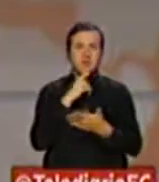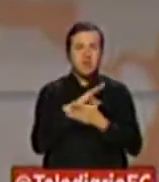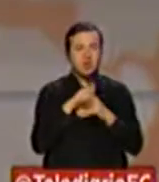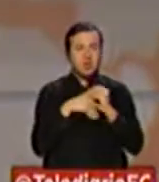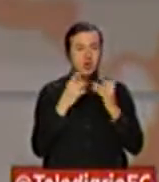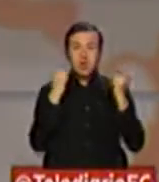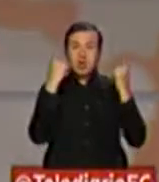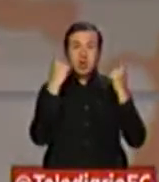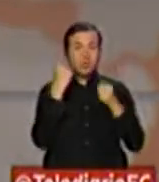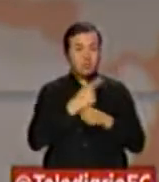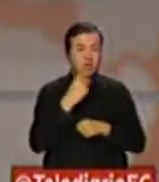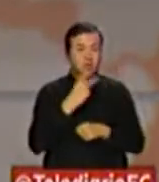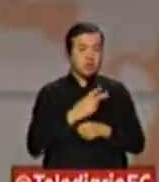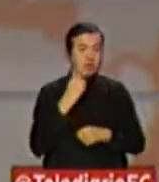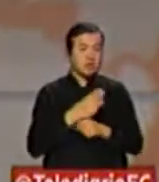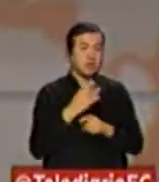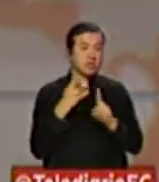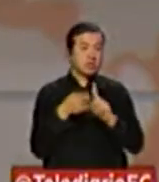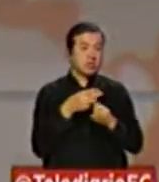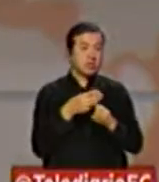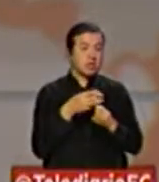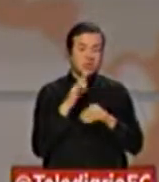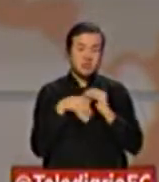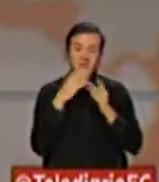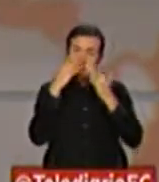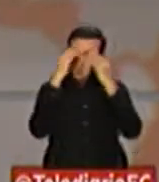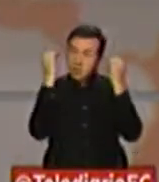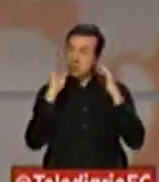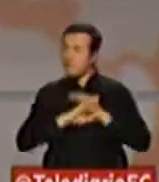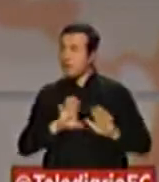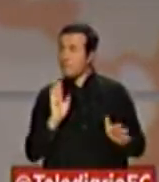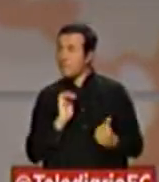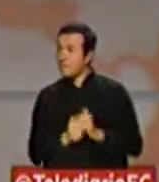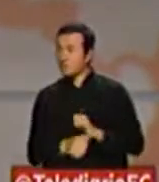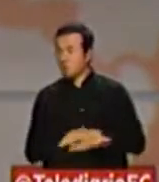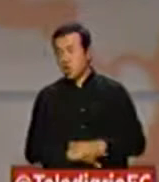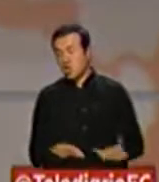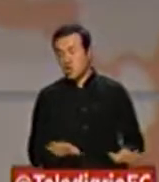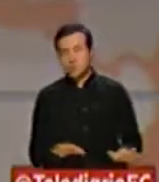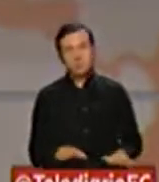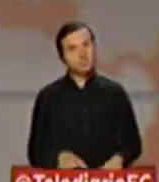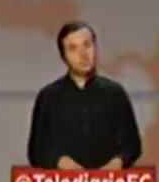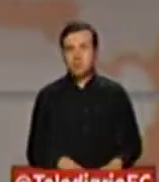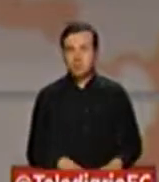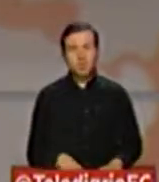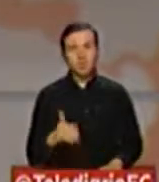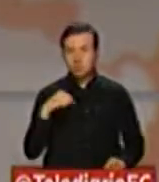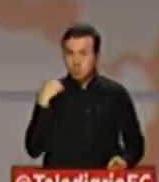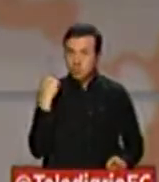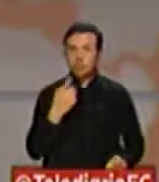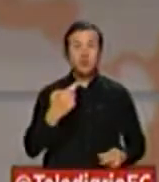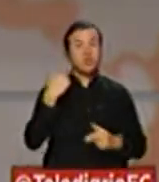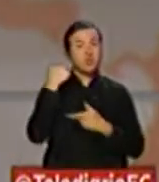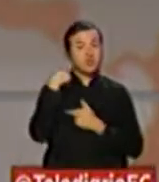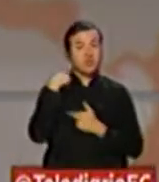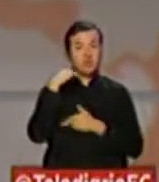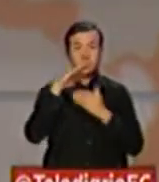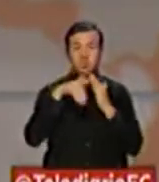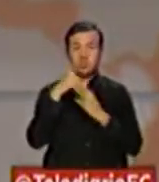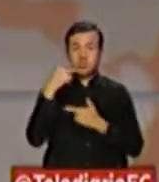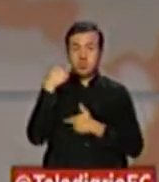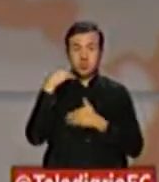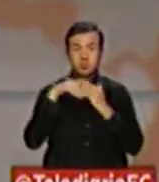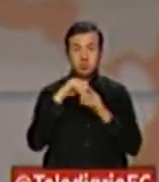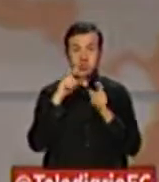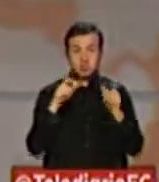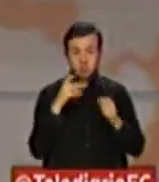todos, dura 2-3 días y nuevamente nos olvidamos. Pues aquí yo lo que creo que parte de nuestras responsabilidades desde los distintos espacios de la